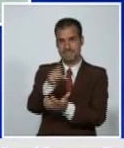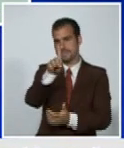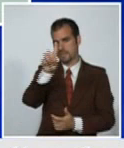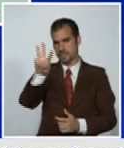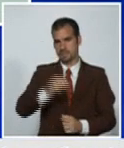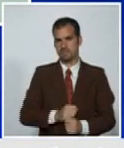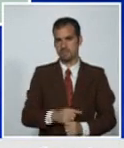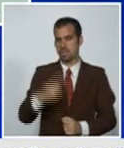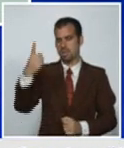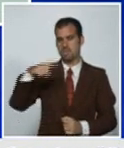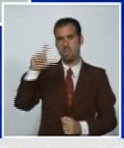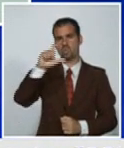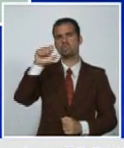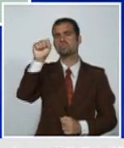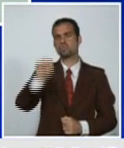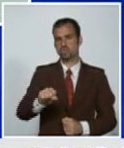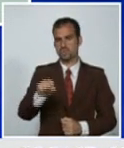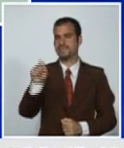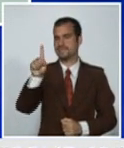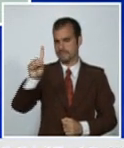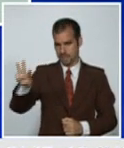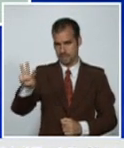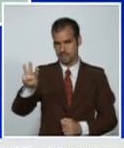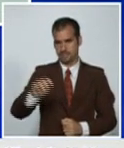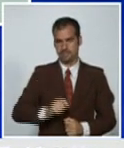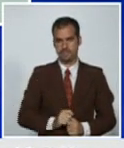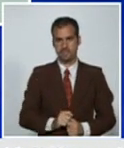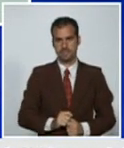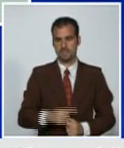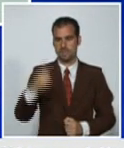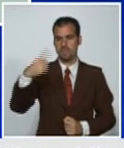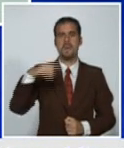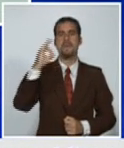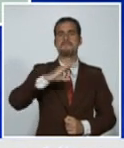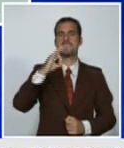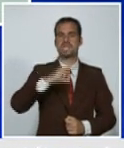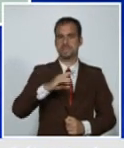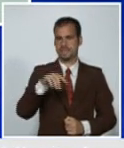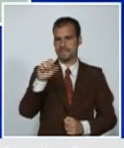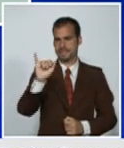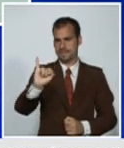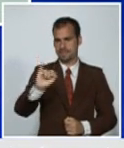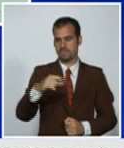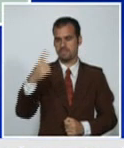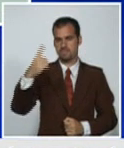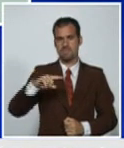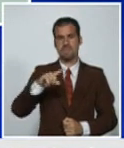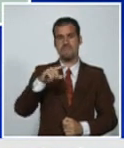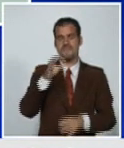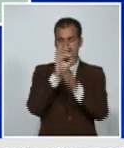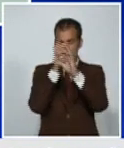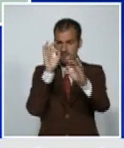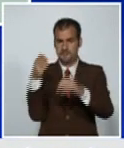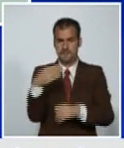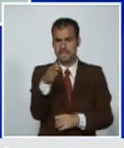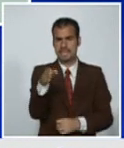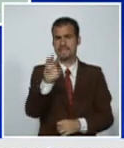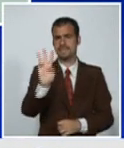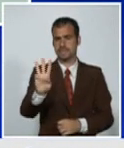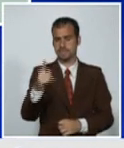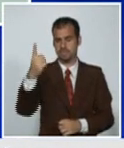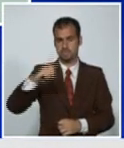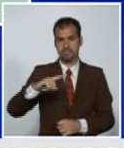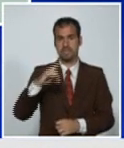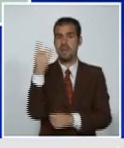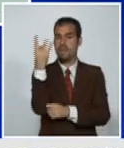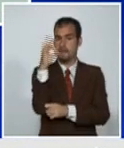de Consolación del Sur, de Los Palacios 6, de Viñales 3, de La Palma y San